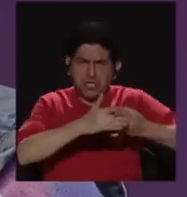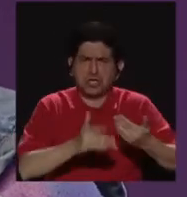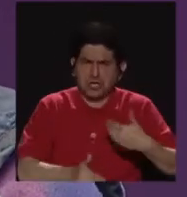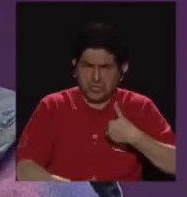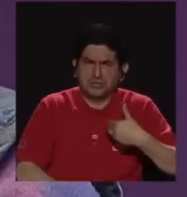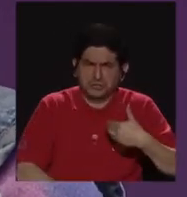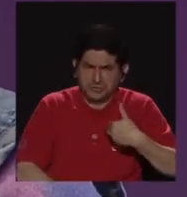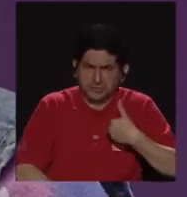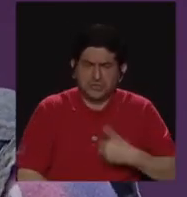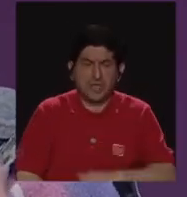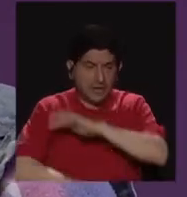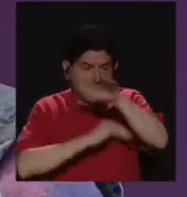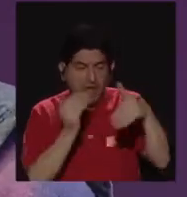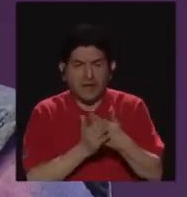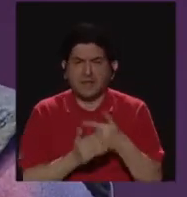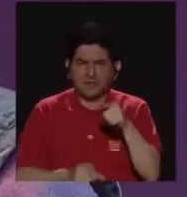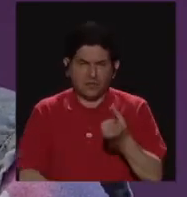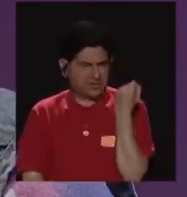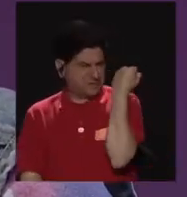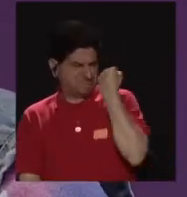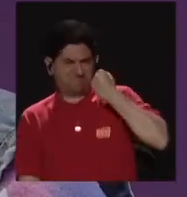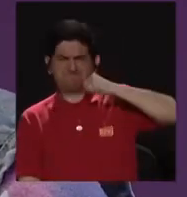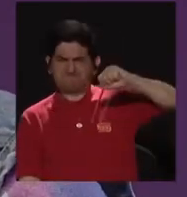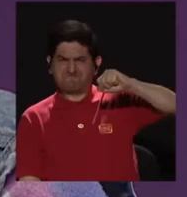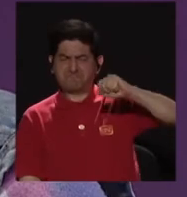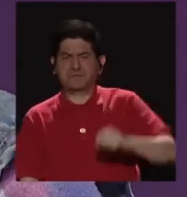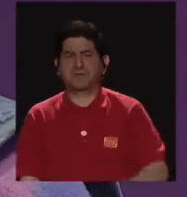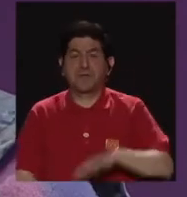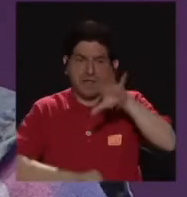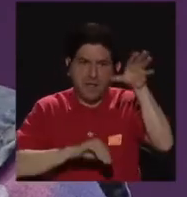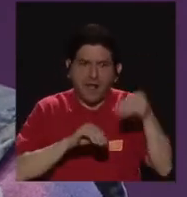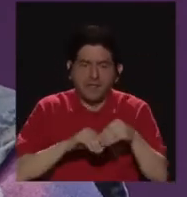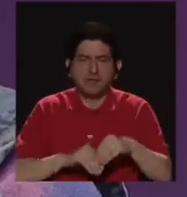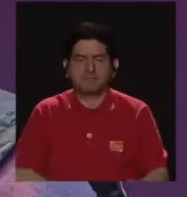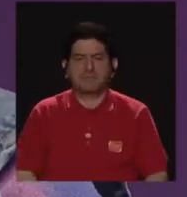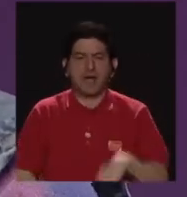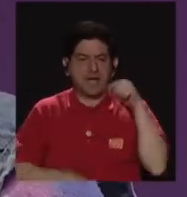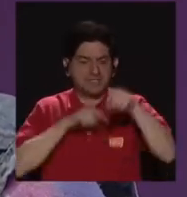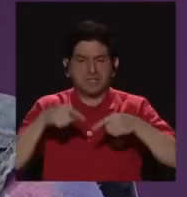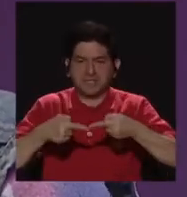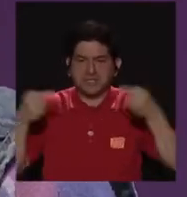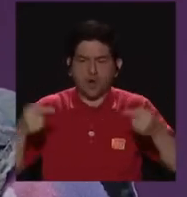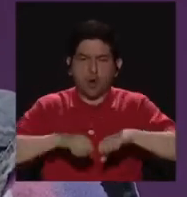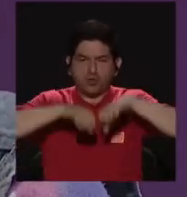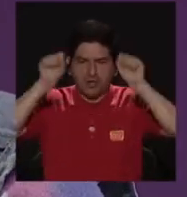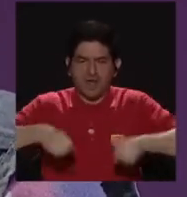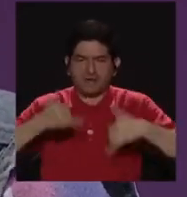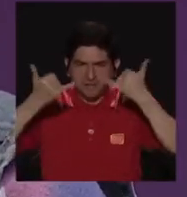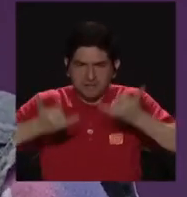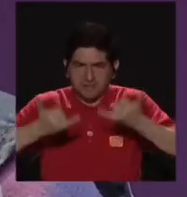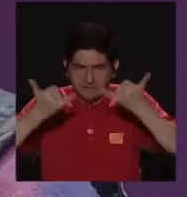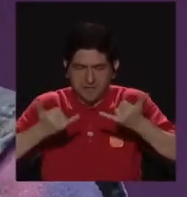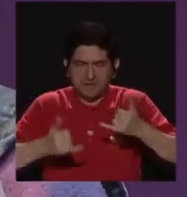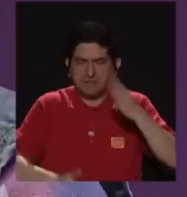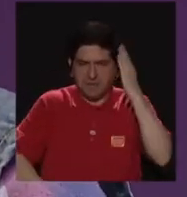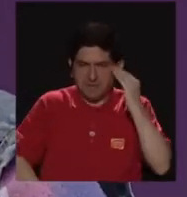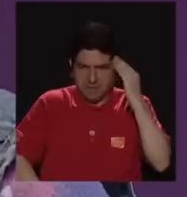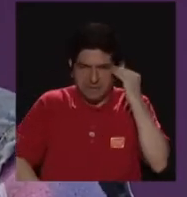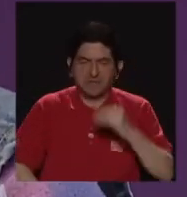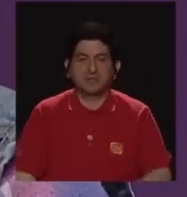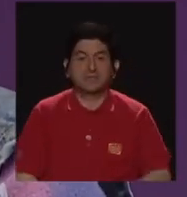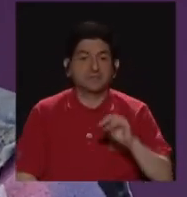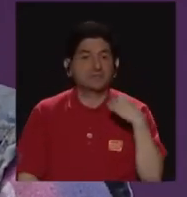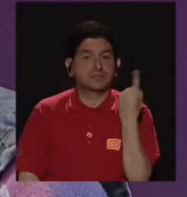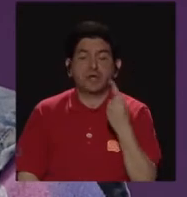desde de toda esta disidencia verdad además de haciéndole una crítica al sistema en el que vivimos verdad porque bueno no